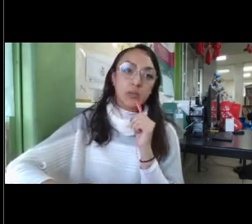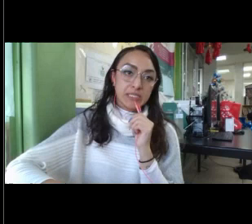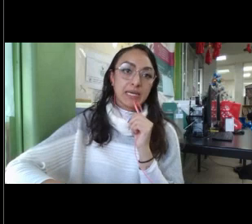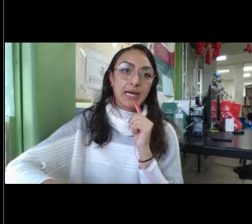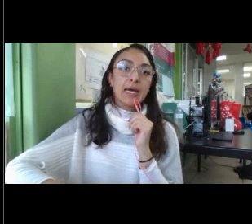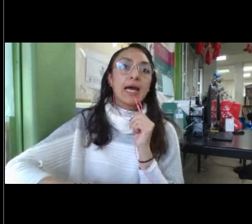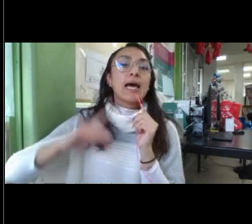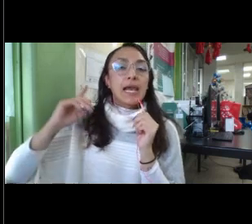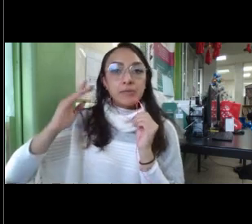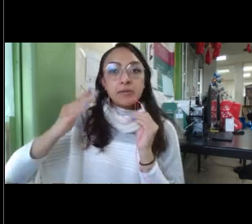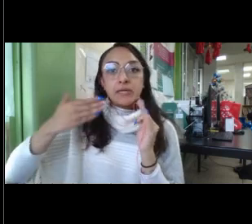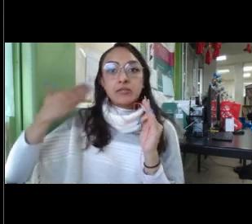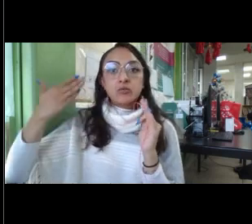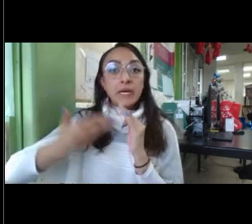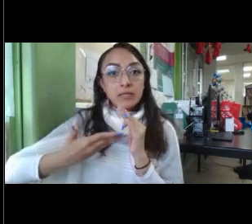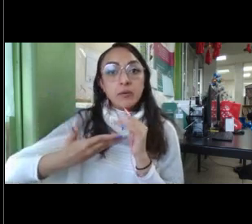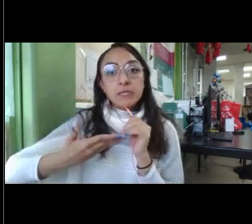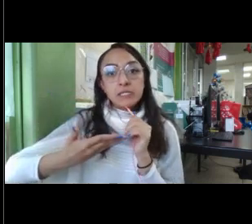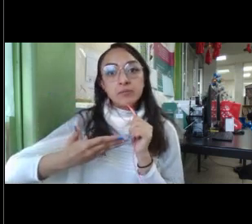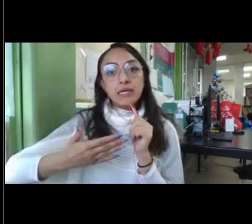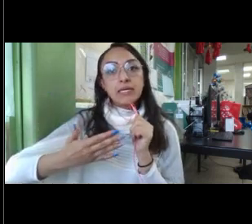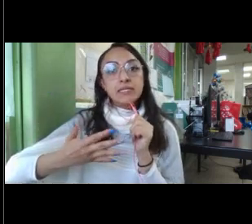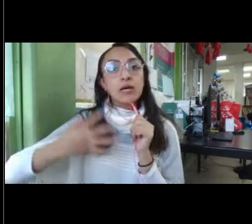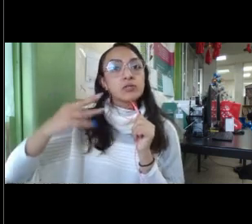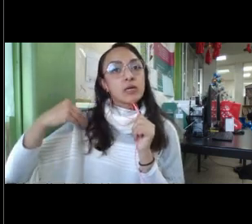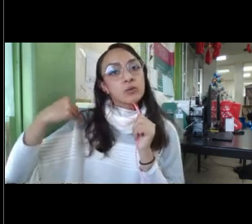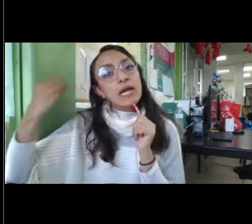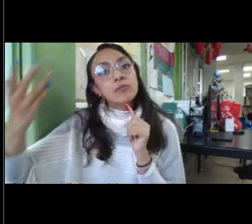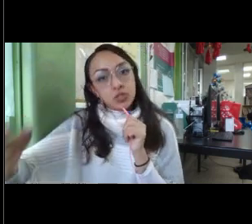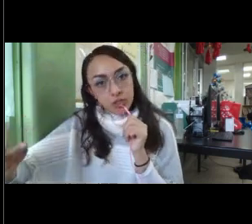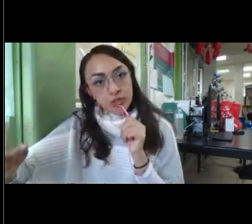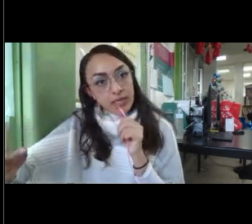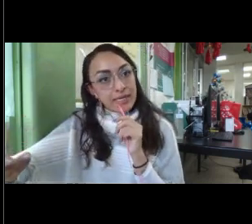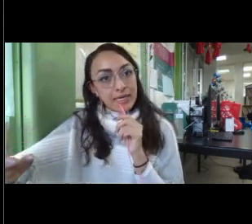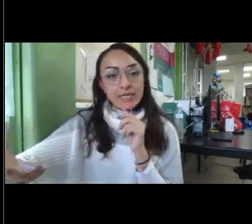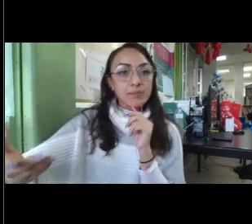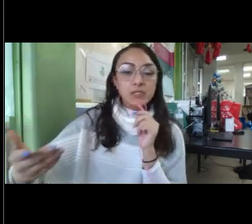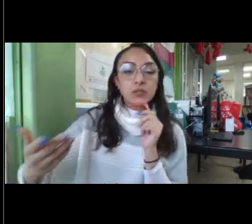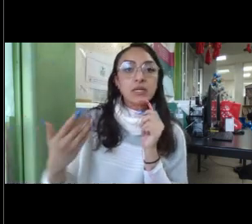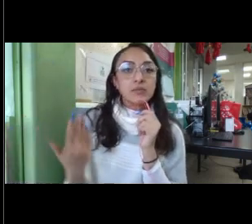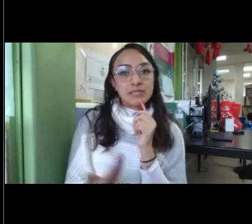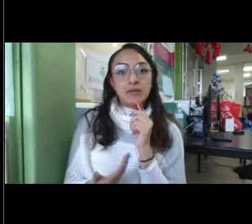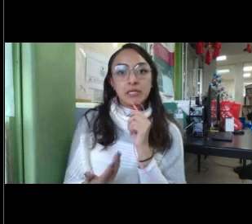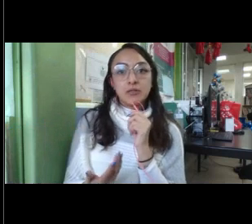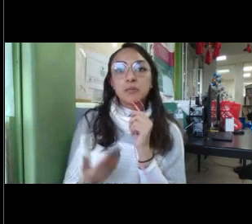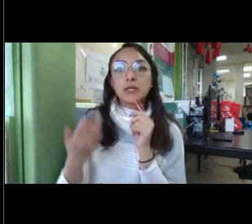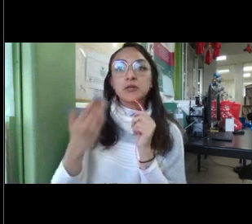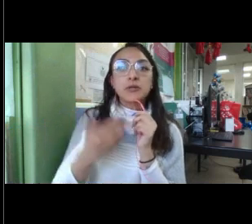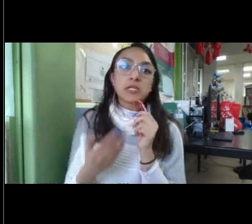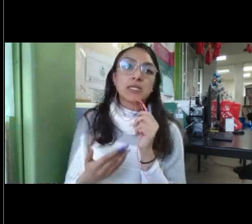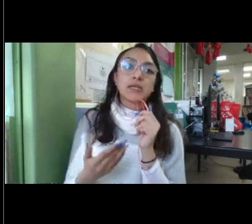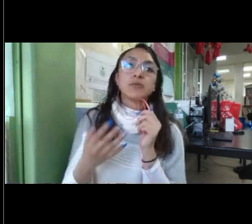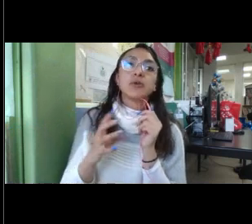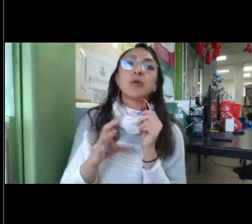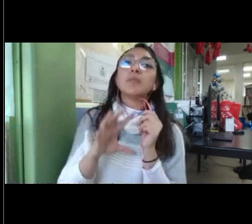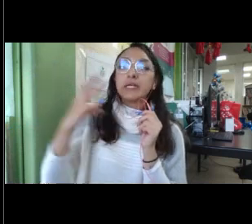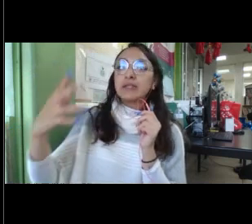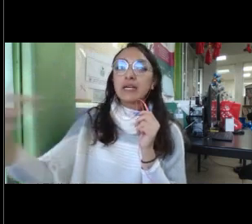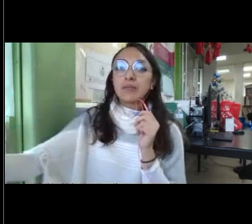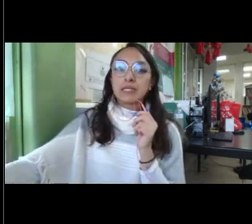función lingüística. La mímica, su objetivo principal es causar una emoción en aquella persona que me está viendo, pero no tiene